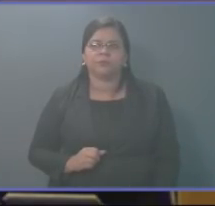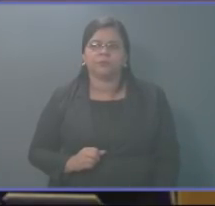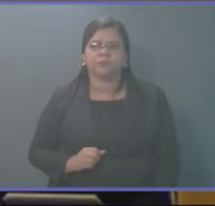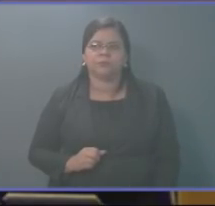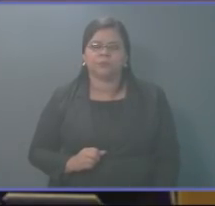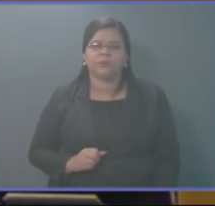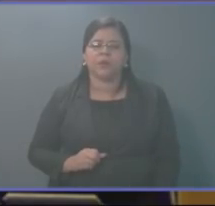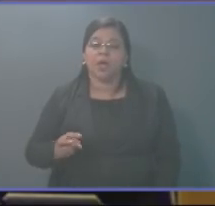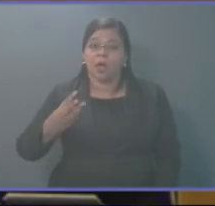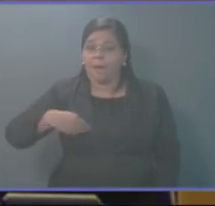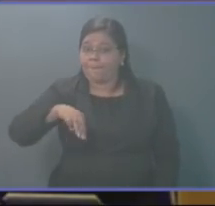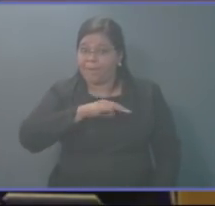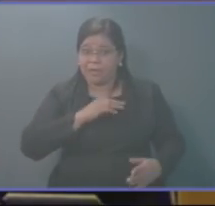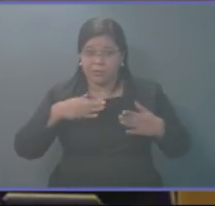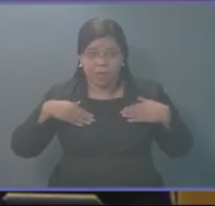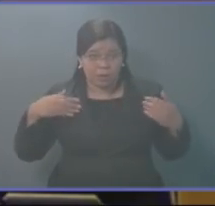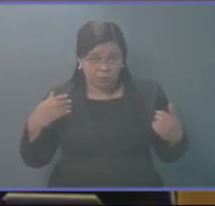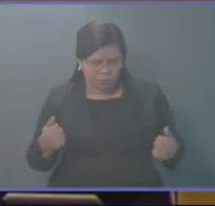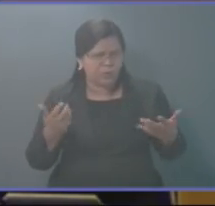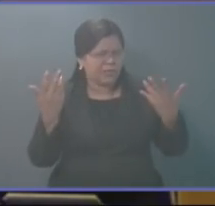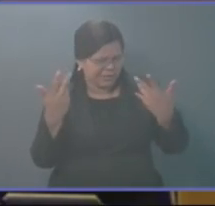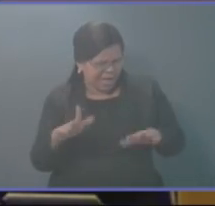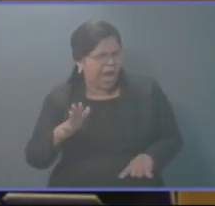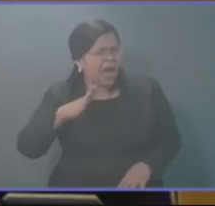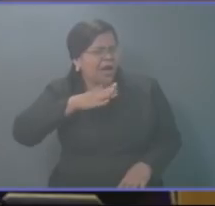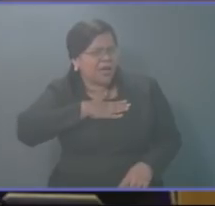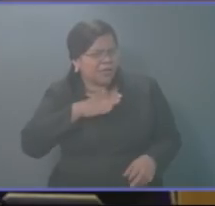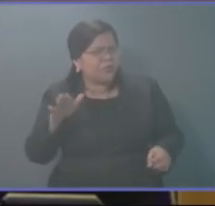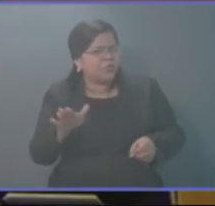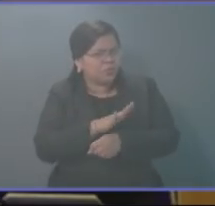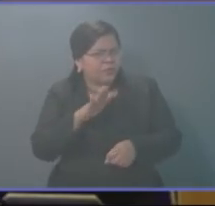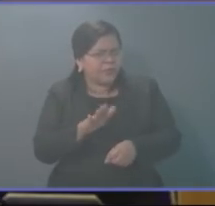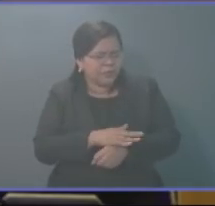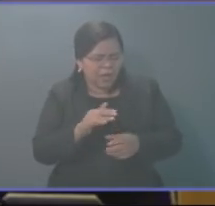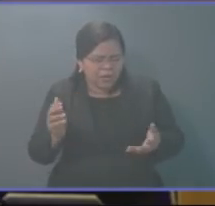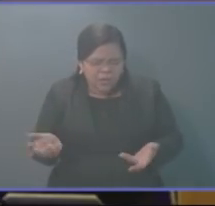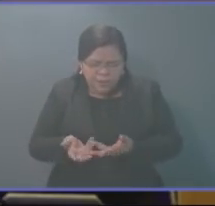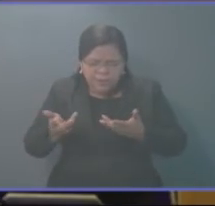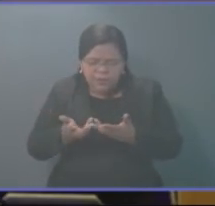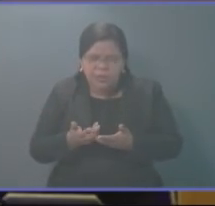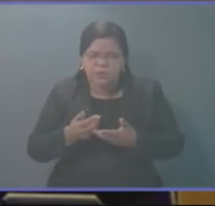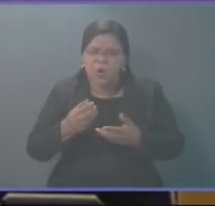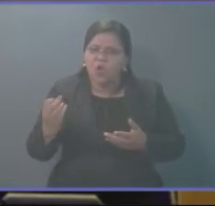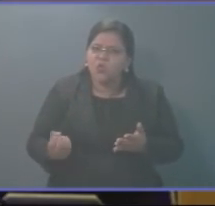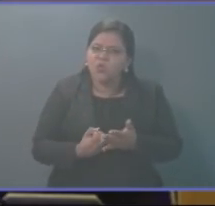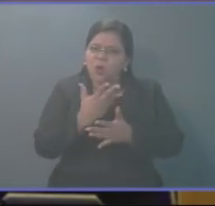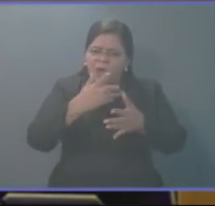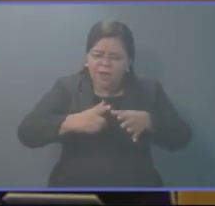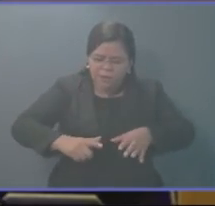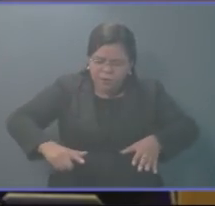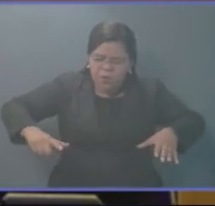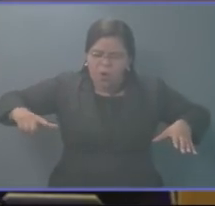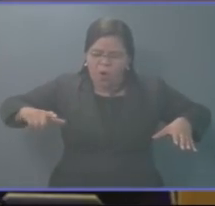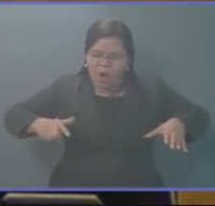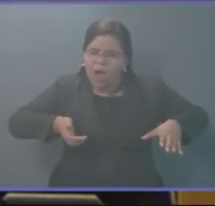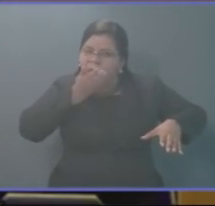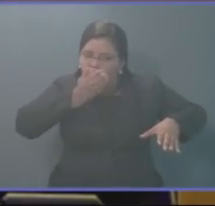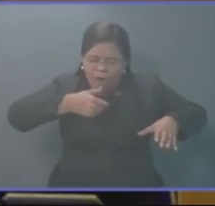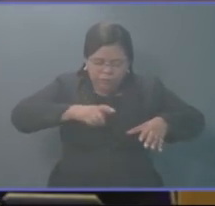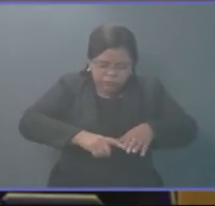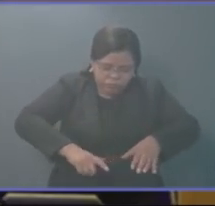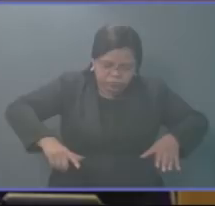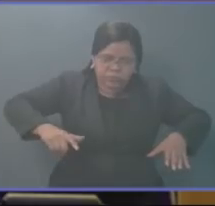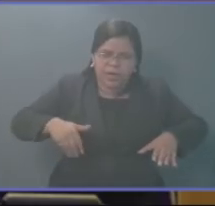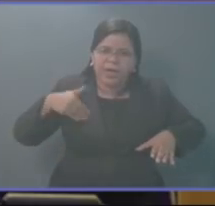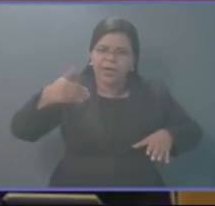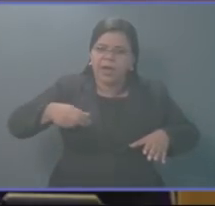¿Cuenta el Ministerio de Salud con los estudios que demuestran que los pozos que se han estado abriendo durante el año 2019 y el